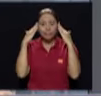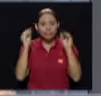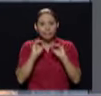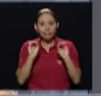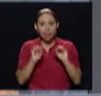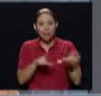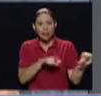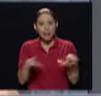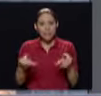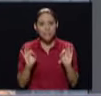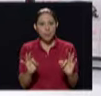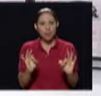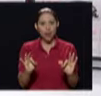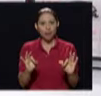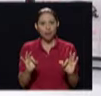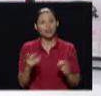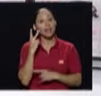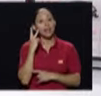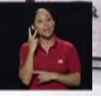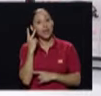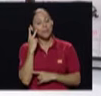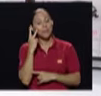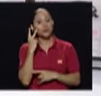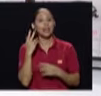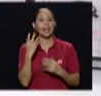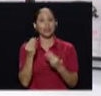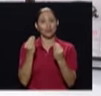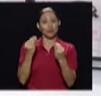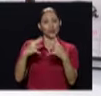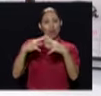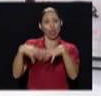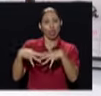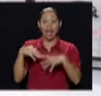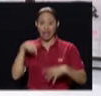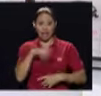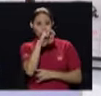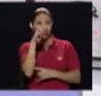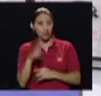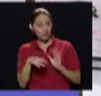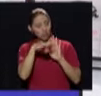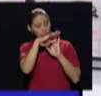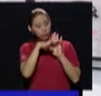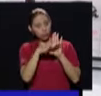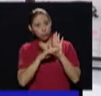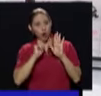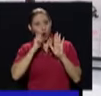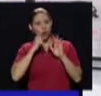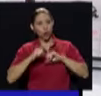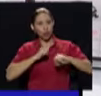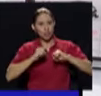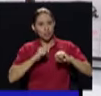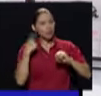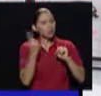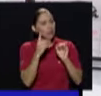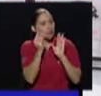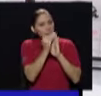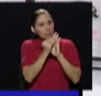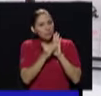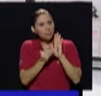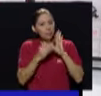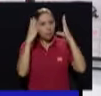Y vemos que los daños son mucho mayores. En Costa Rica existe una comisión permanente del Código Sísmico que está constantemente renovando y eso es un